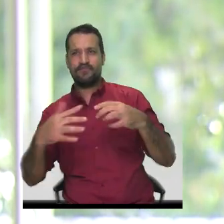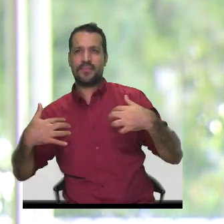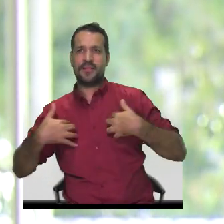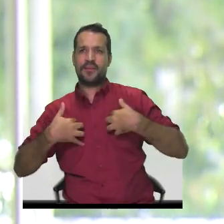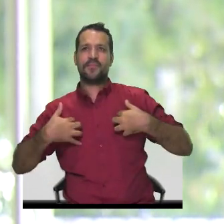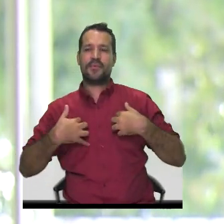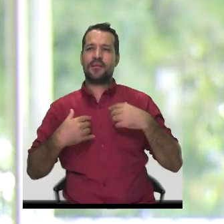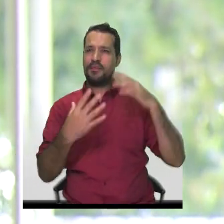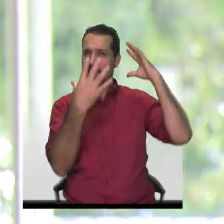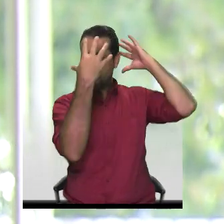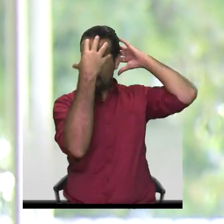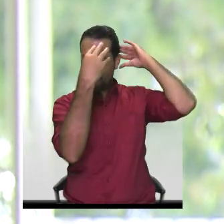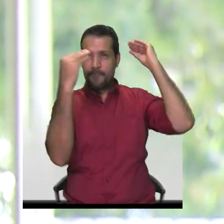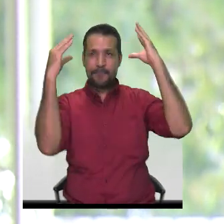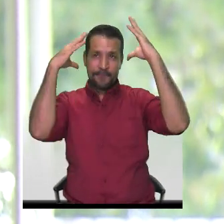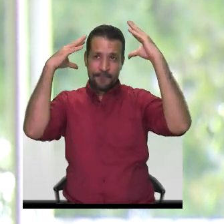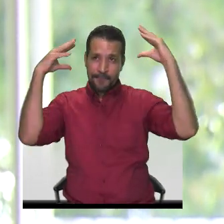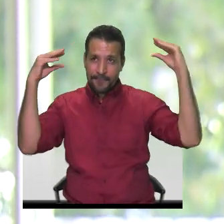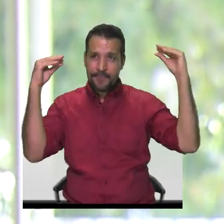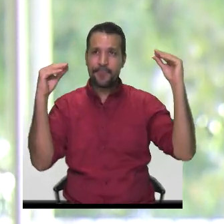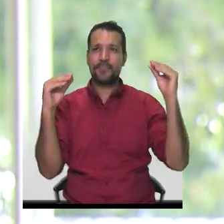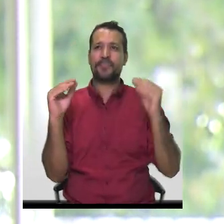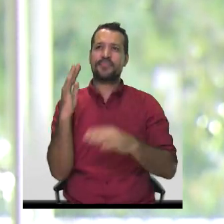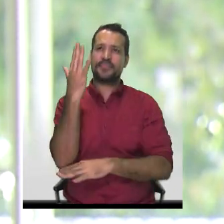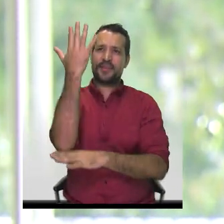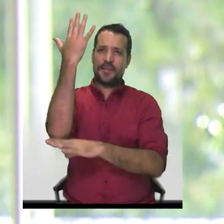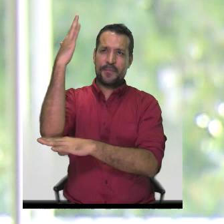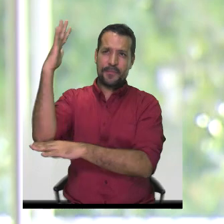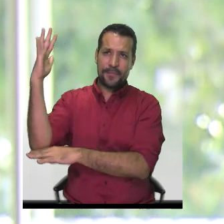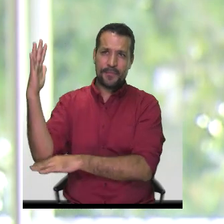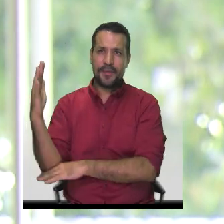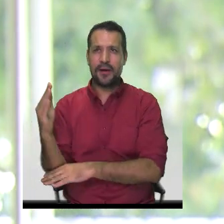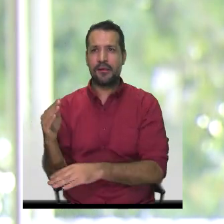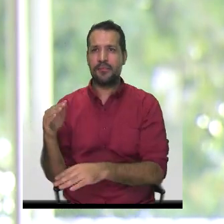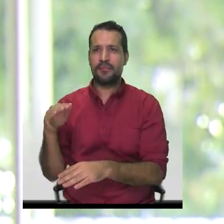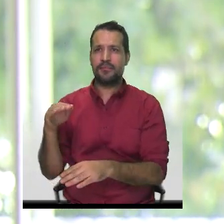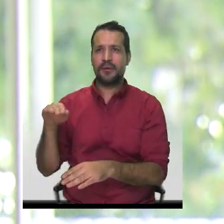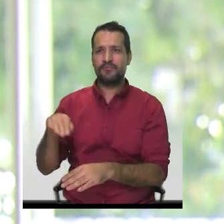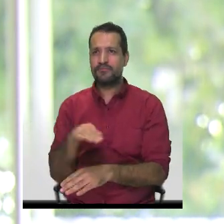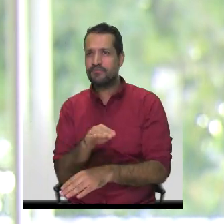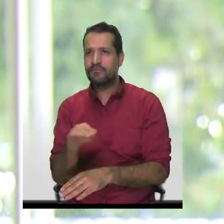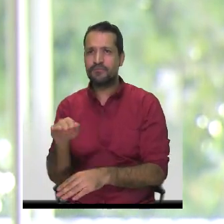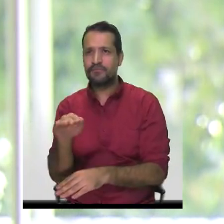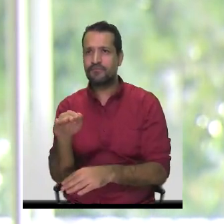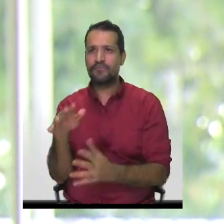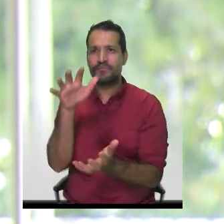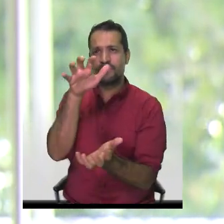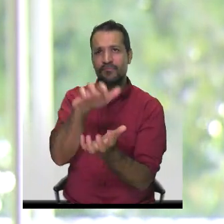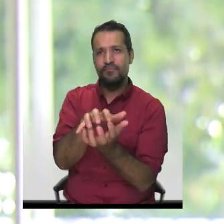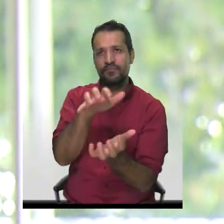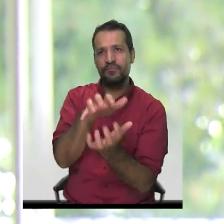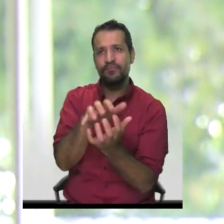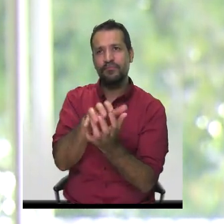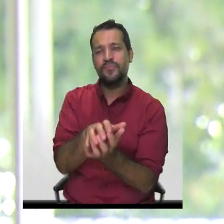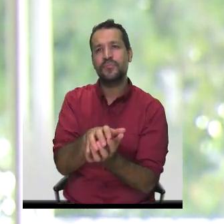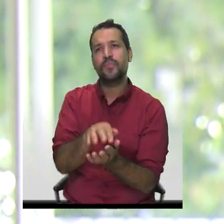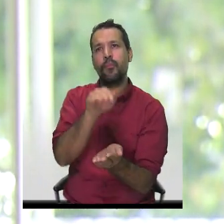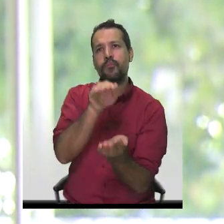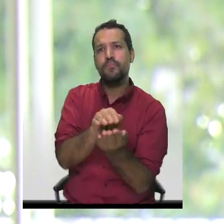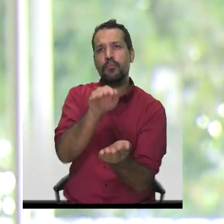de orquídeas, de reptiles y de anfibios en el planeta. Y por